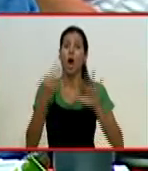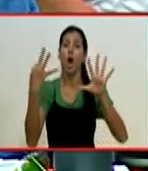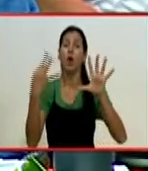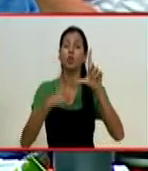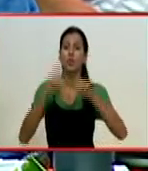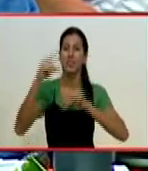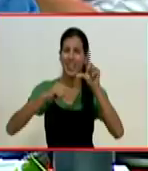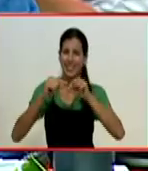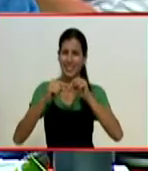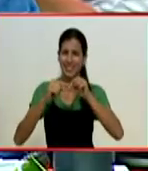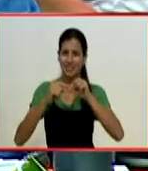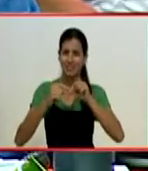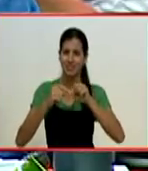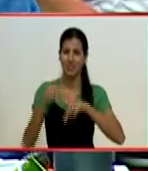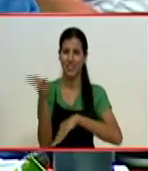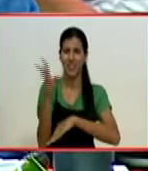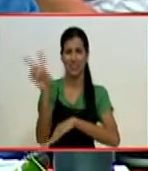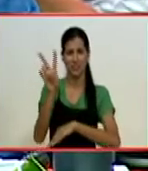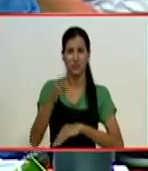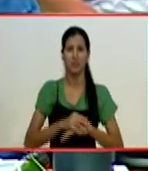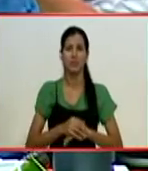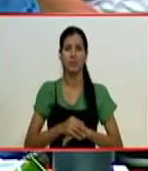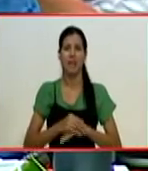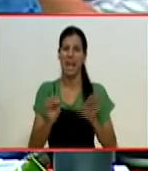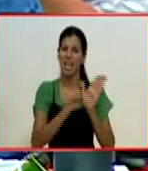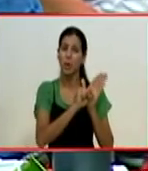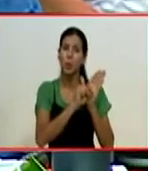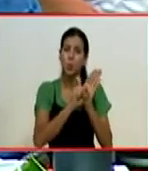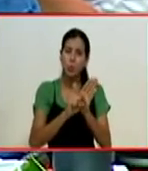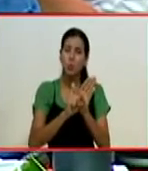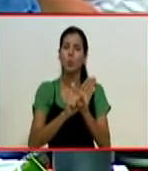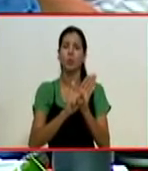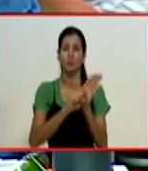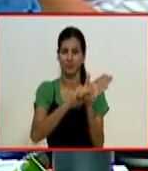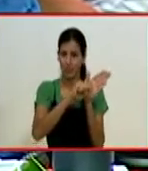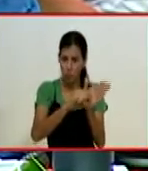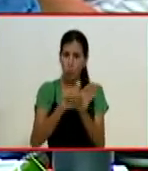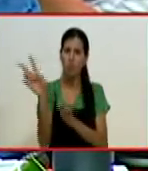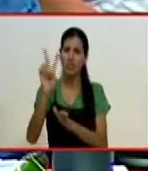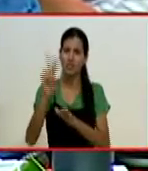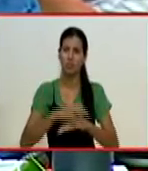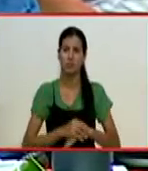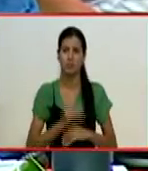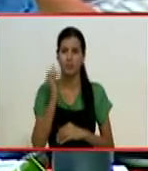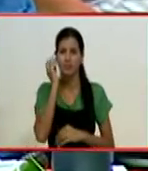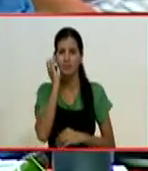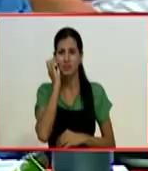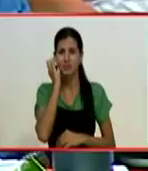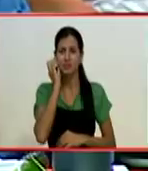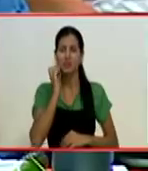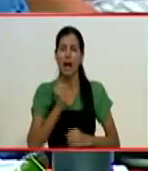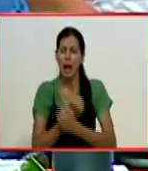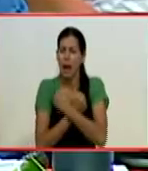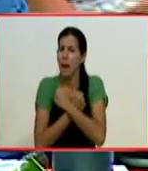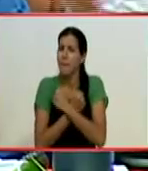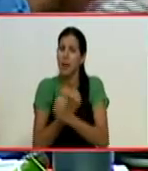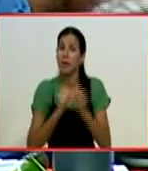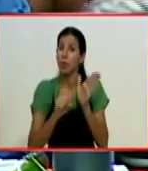8 estrellas. Tráiganse sus escudos, el escudo de Venezuela, amado escudo de Venezuela.